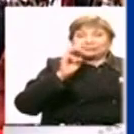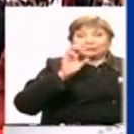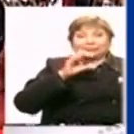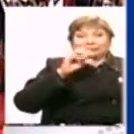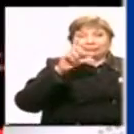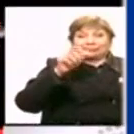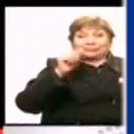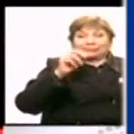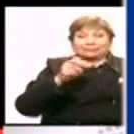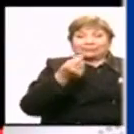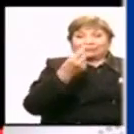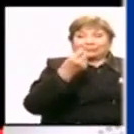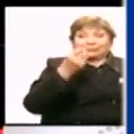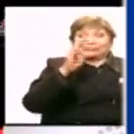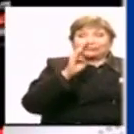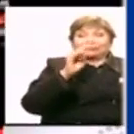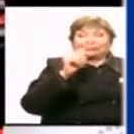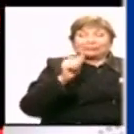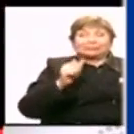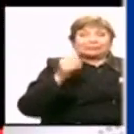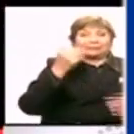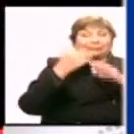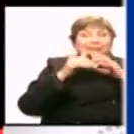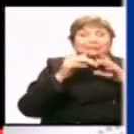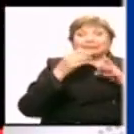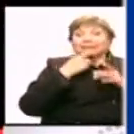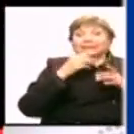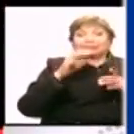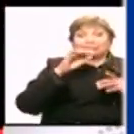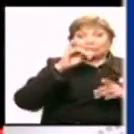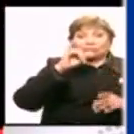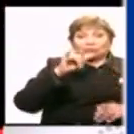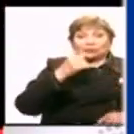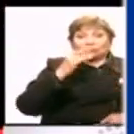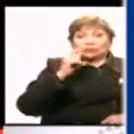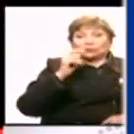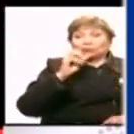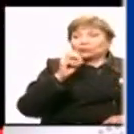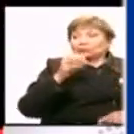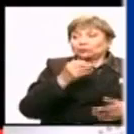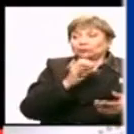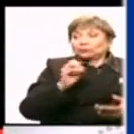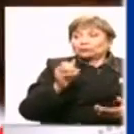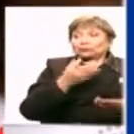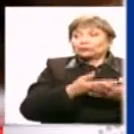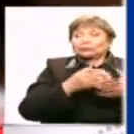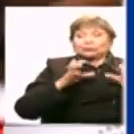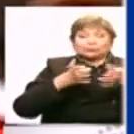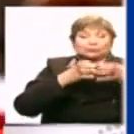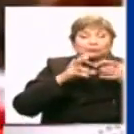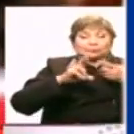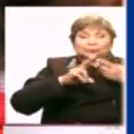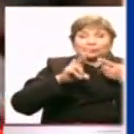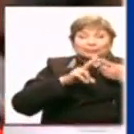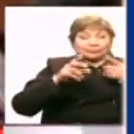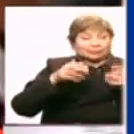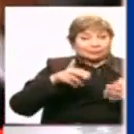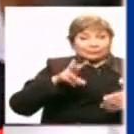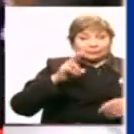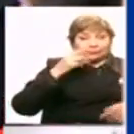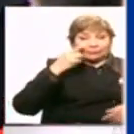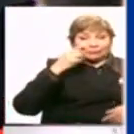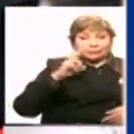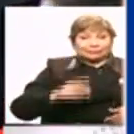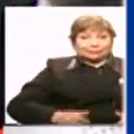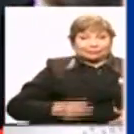parece sumamente saludable, que es darle espacio a aquellas personas no partidarizadas, por ejemplo, a las comunidades campesinas y nativas, ¿no? Yo creo